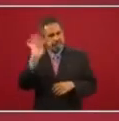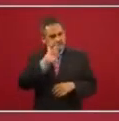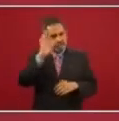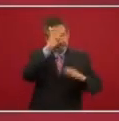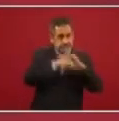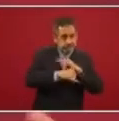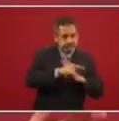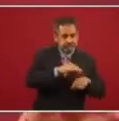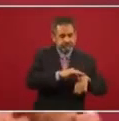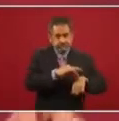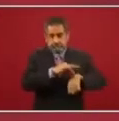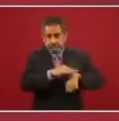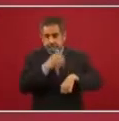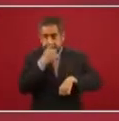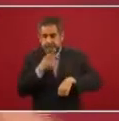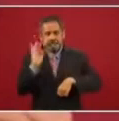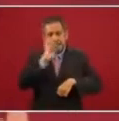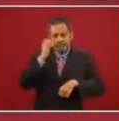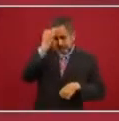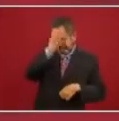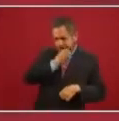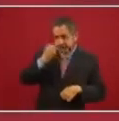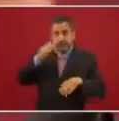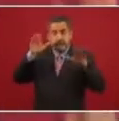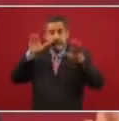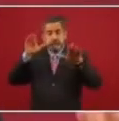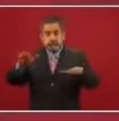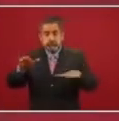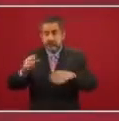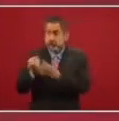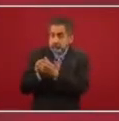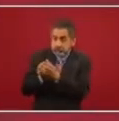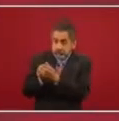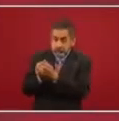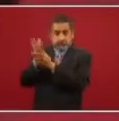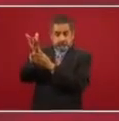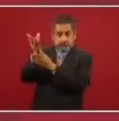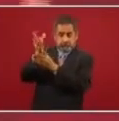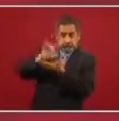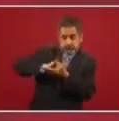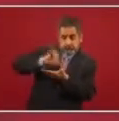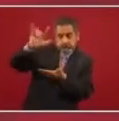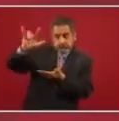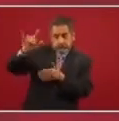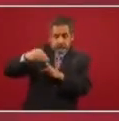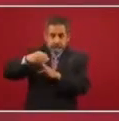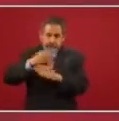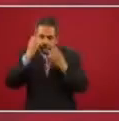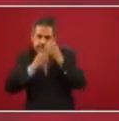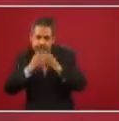sugiere que el tamizaje en los puertos de salida ayuda al resto del mundo